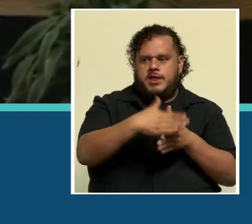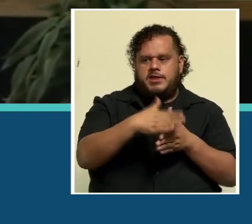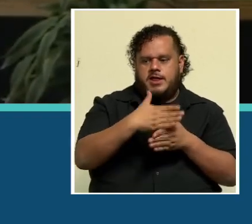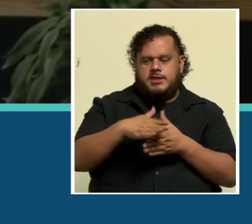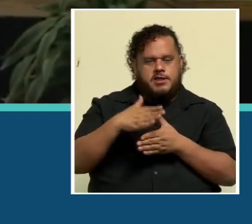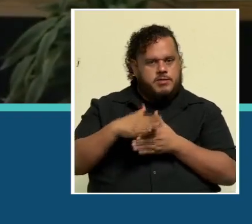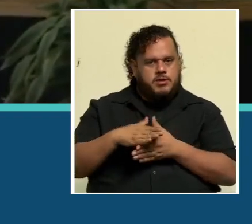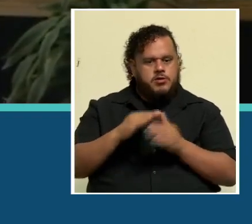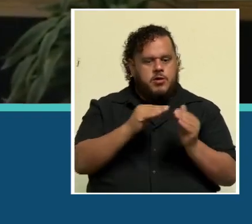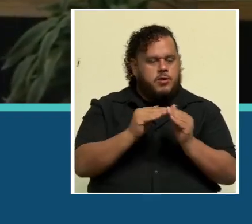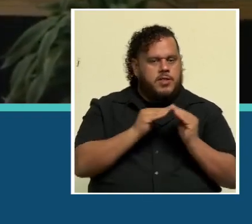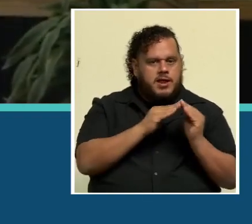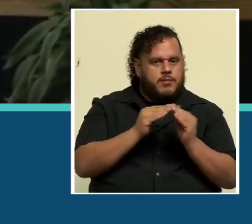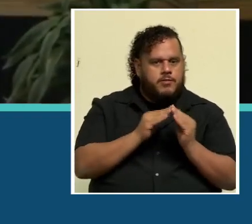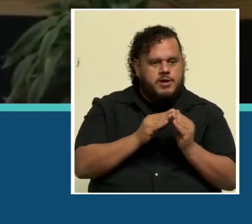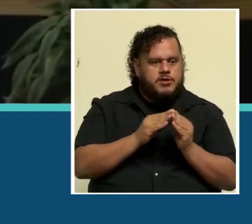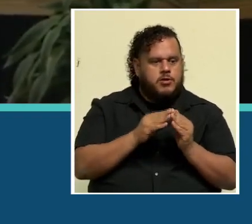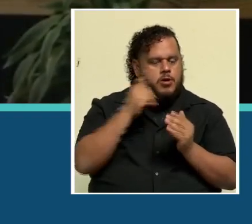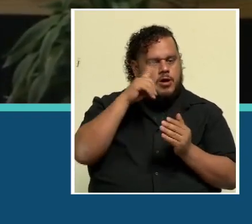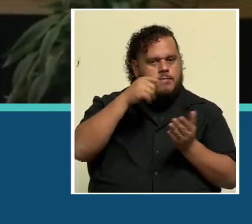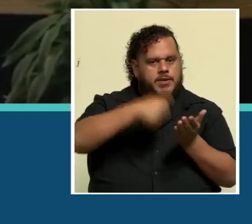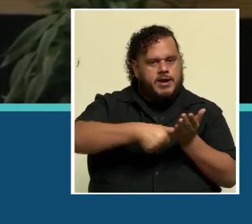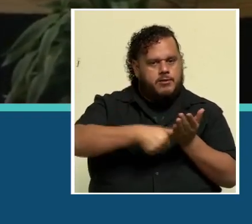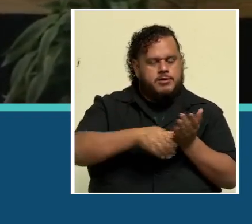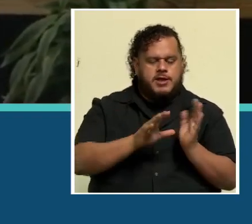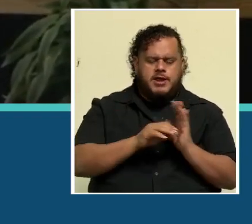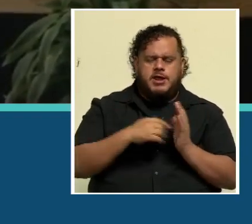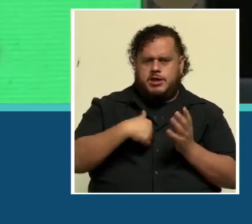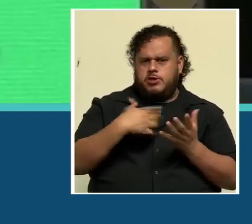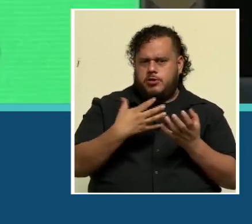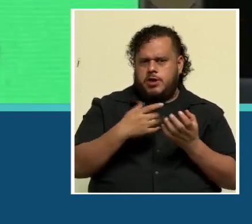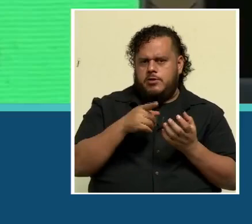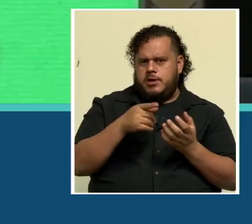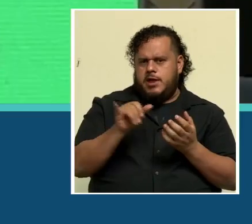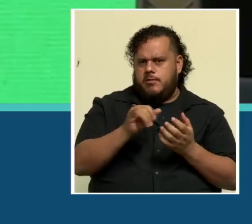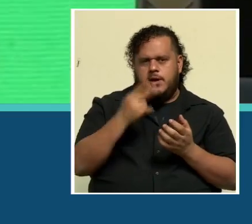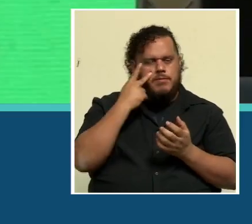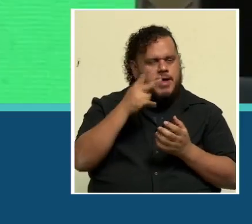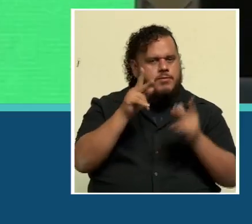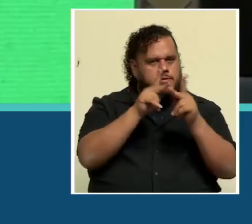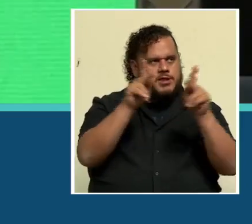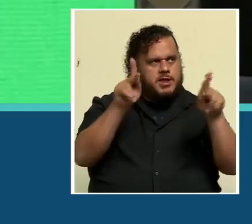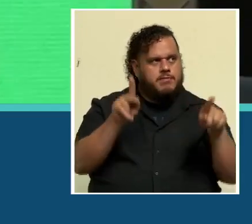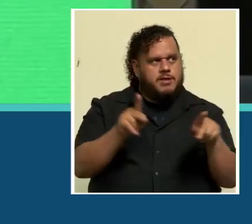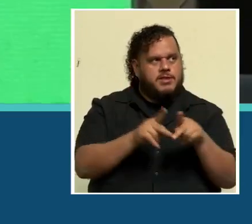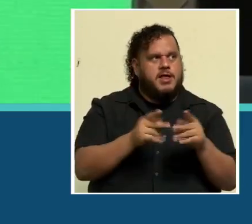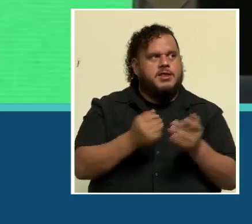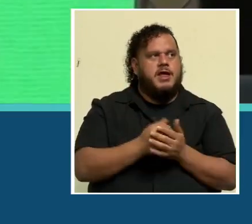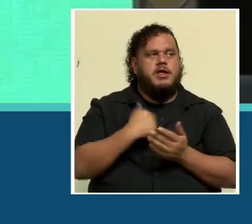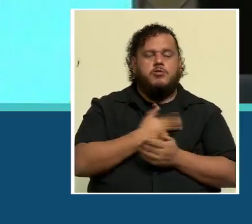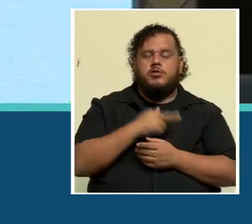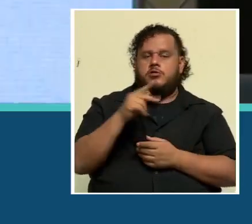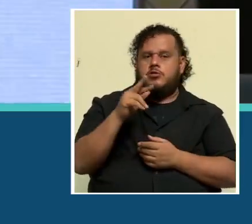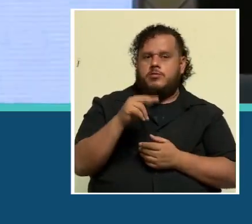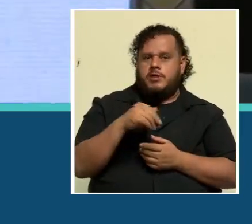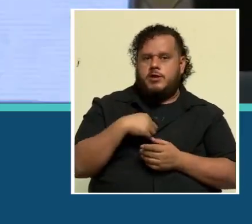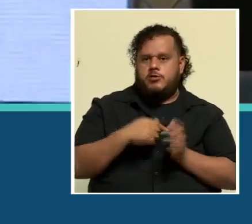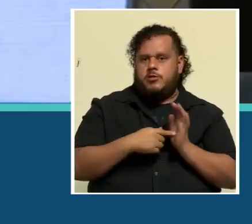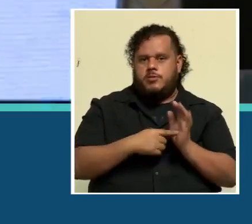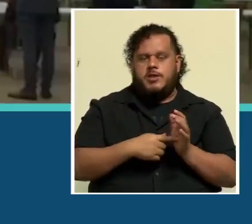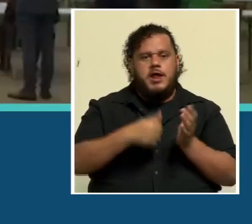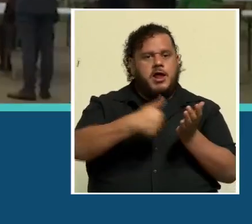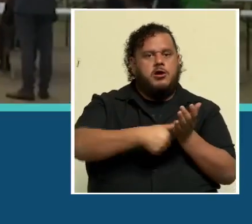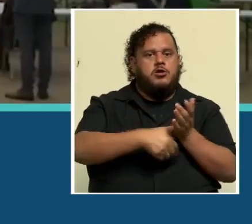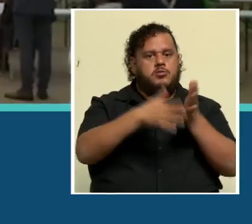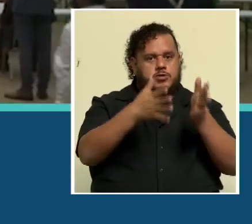de la población a votar. Y quiero que más bien en este momento también veamos en pantalla, que van a poner nuestros compañeros, los votantes